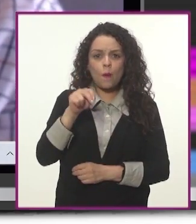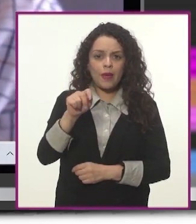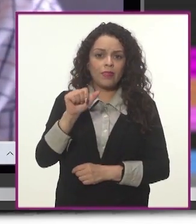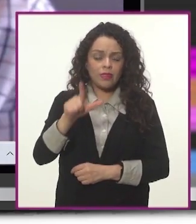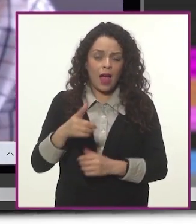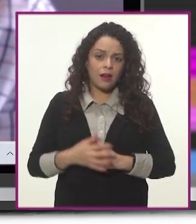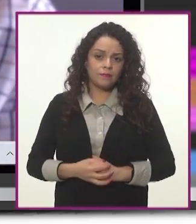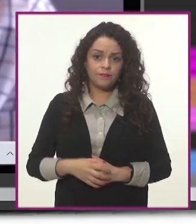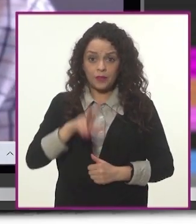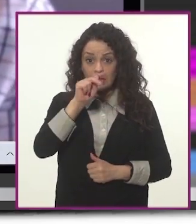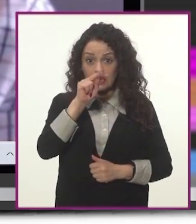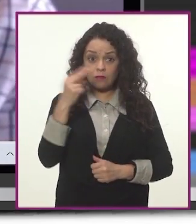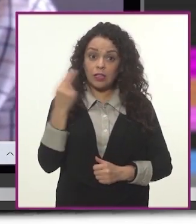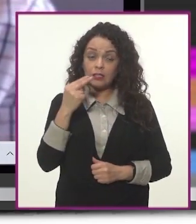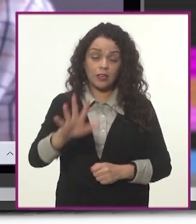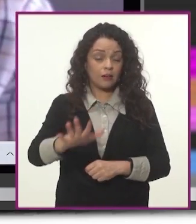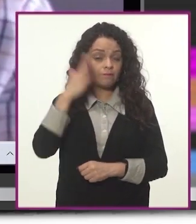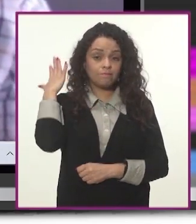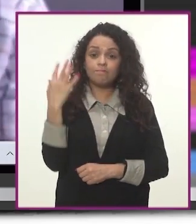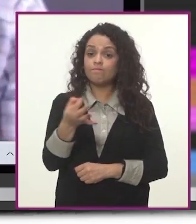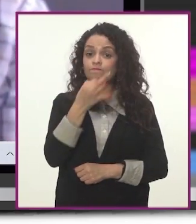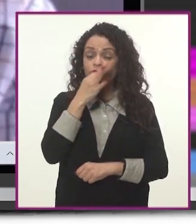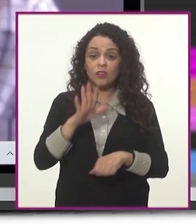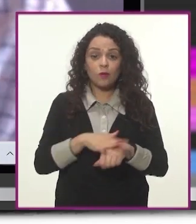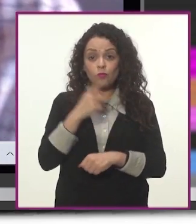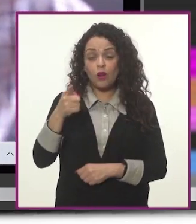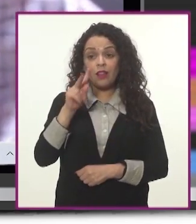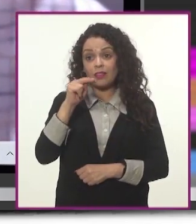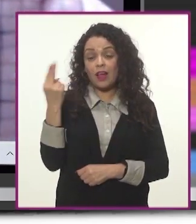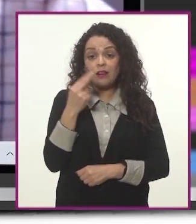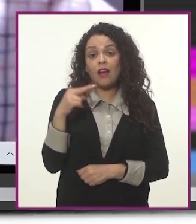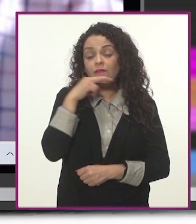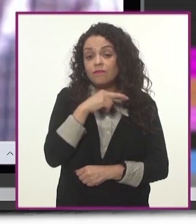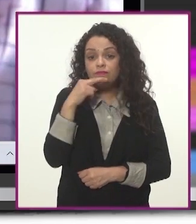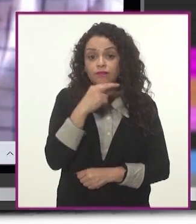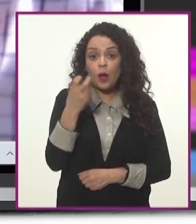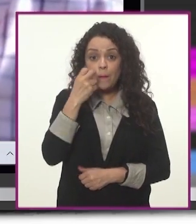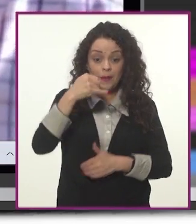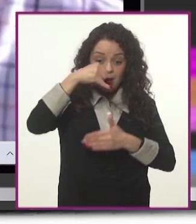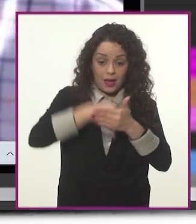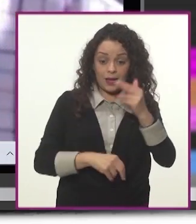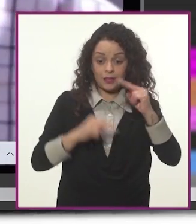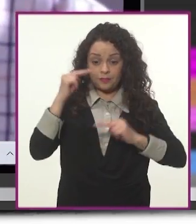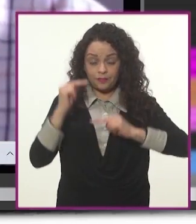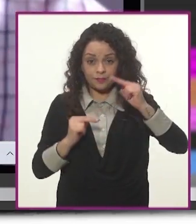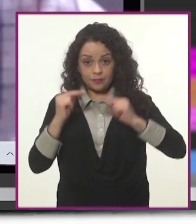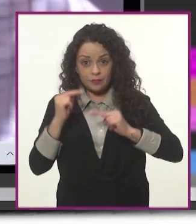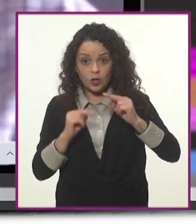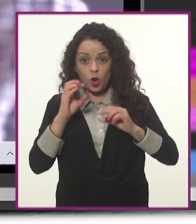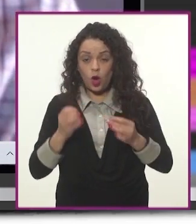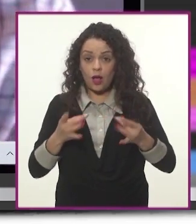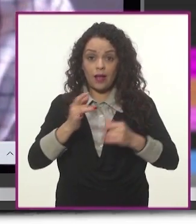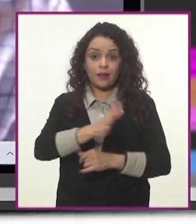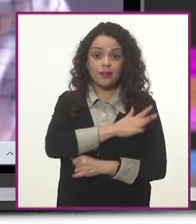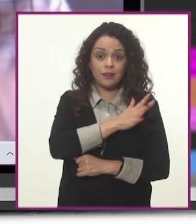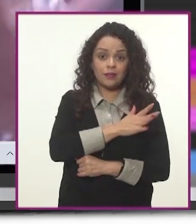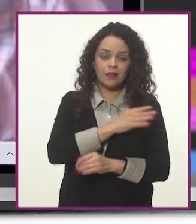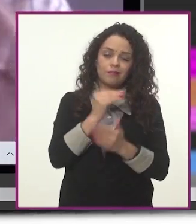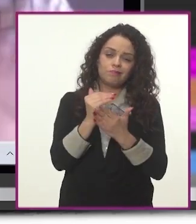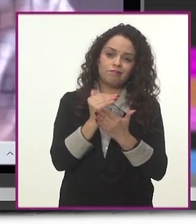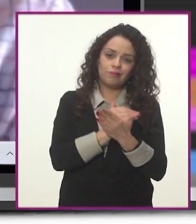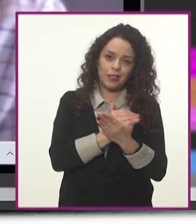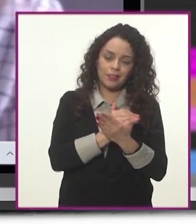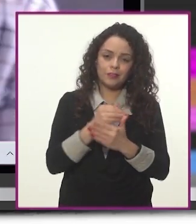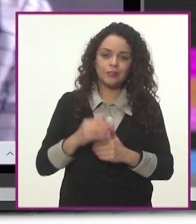que hacer muy rápido. Los tiempos en televisión son mucho más rápidos y por ello el nivel de profundización y el nivel de calidad es menor. Pero